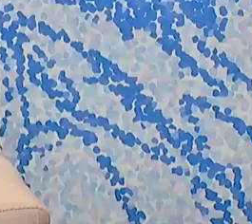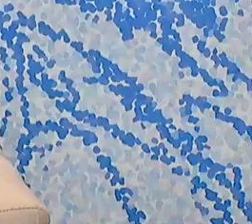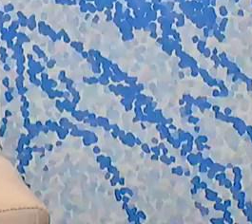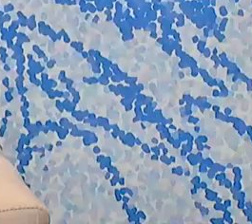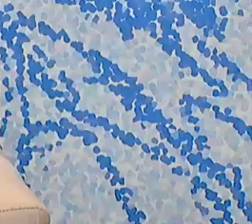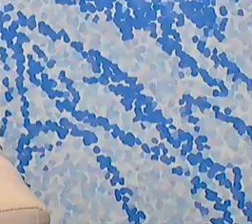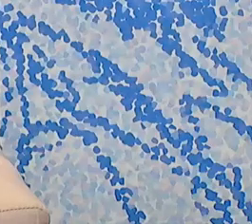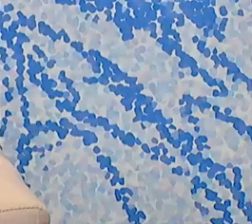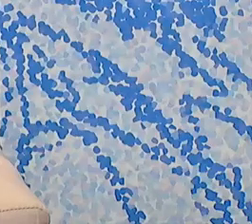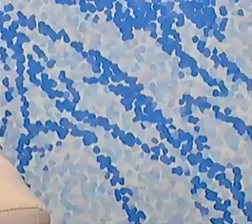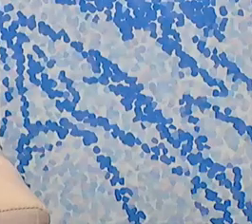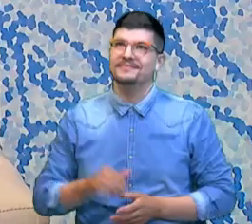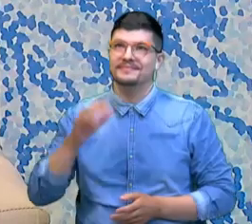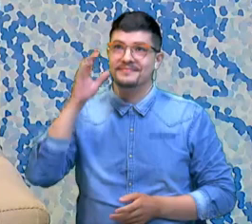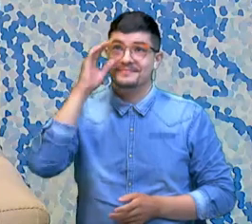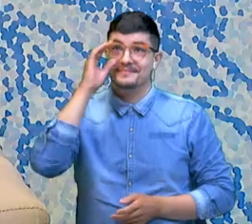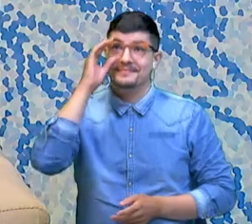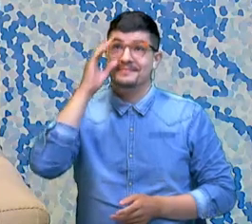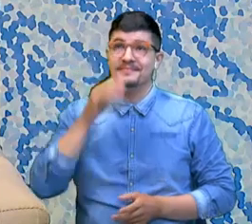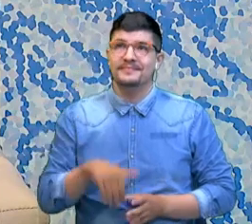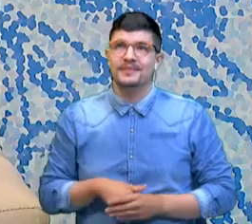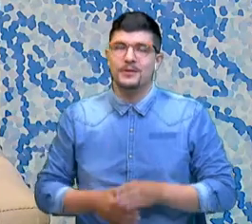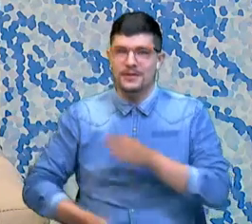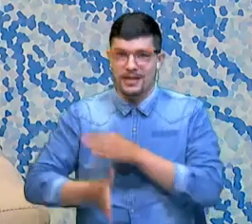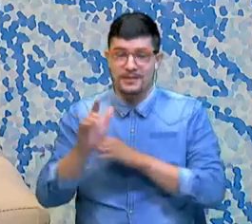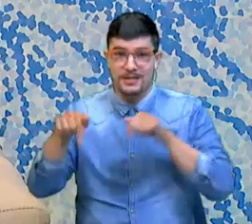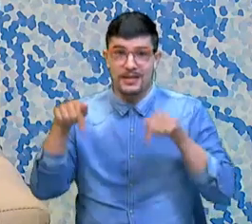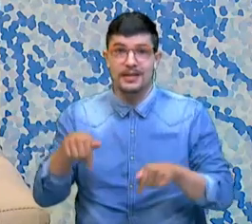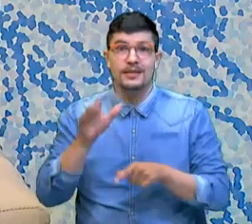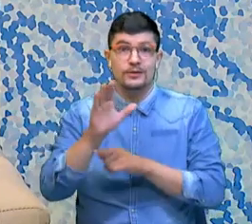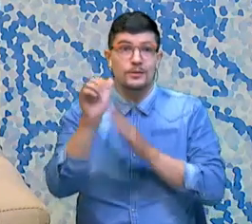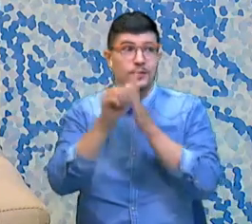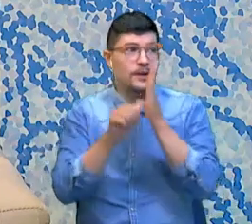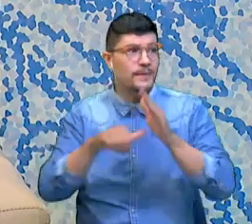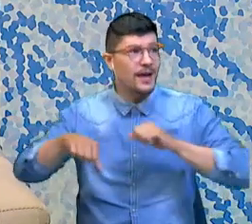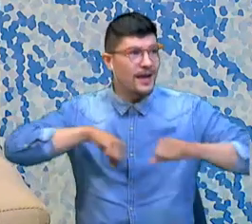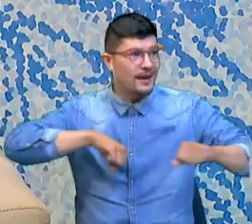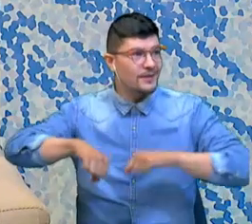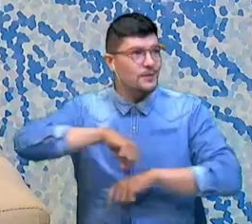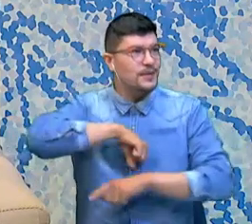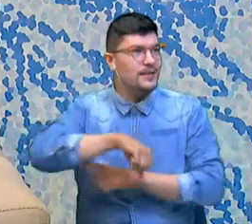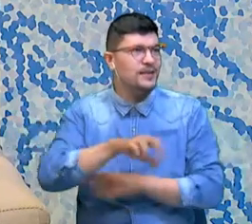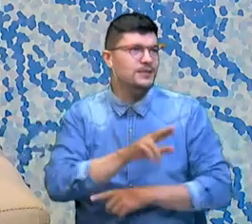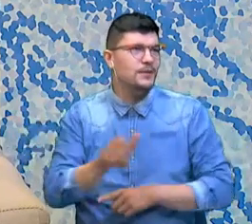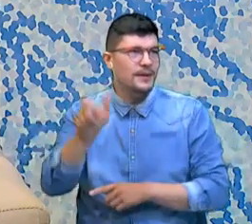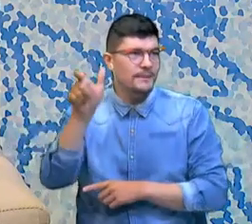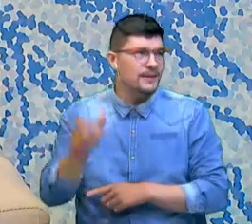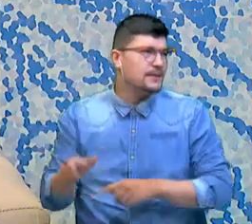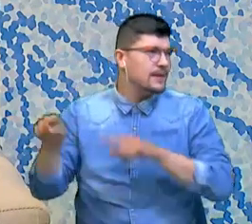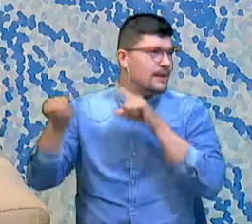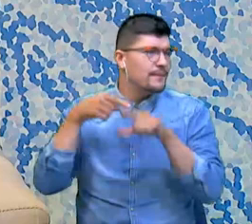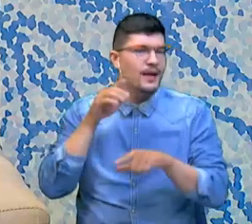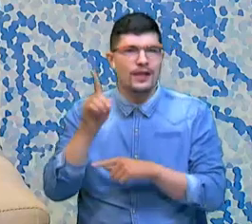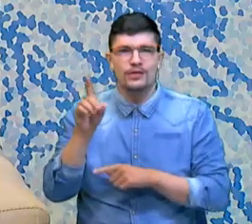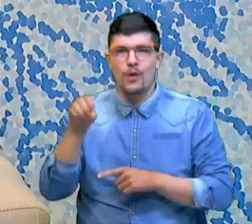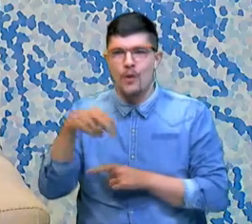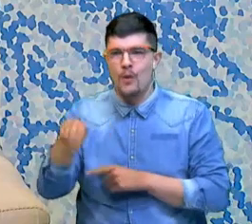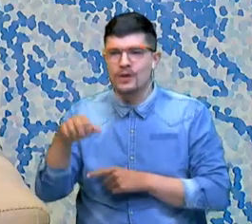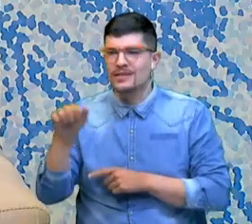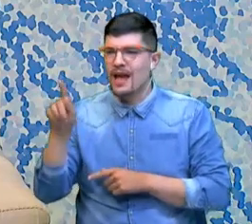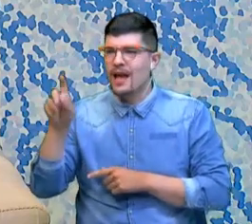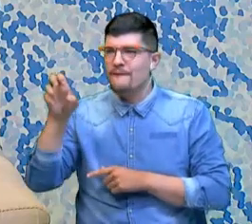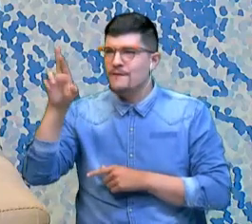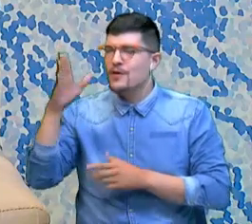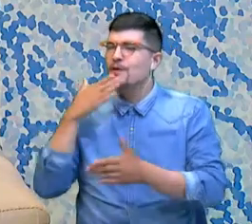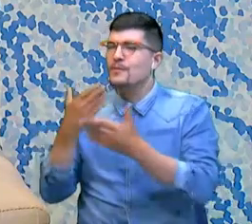Bueno, continuamos en su programa Actúe en Derecho. Tenemos otra televidente en línea, doña Flor. Doña Flor,